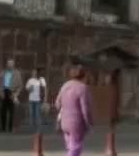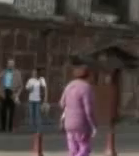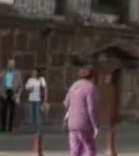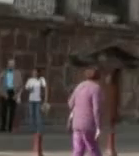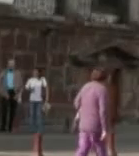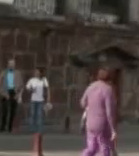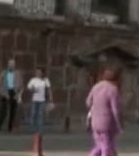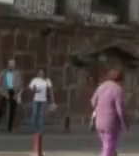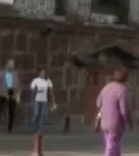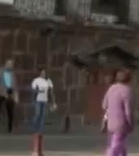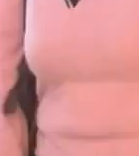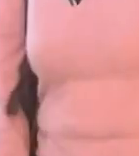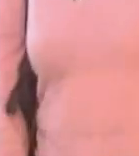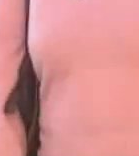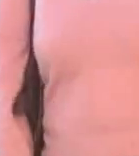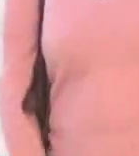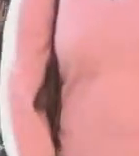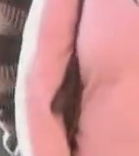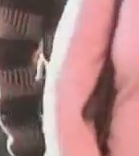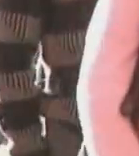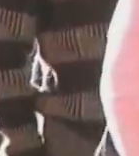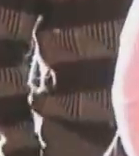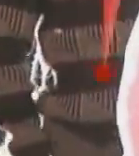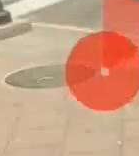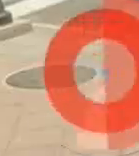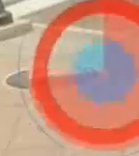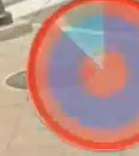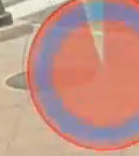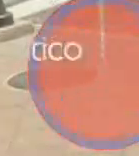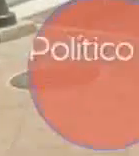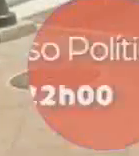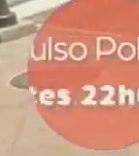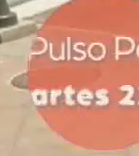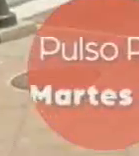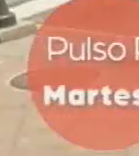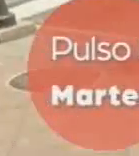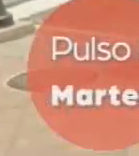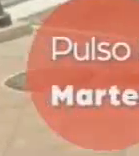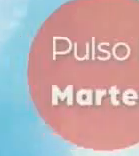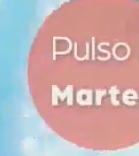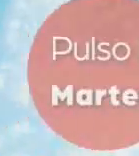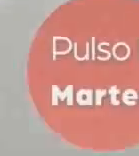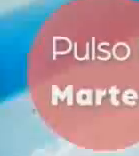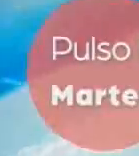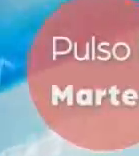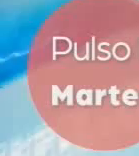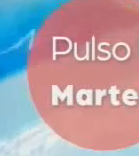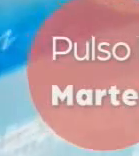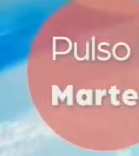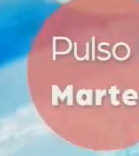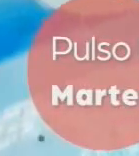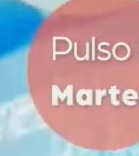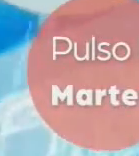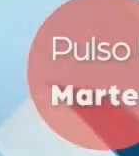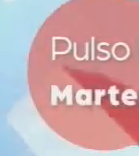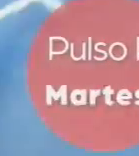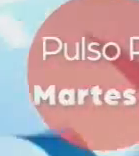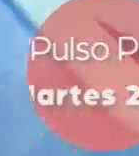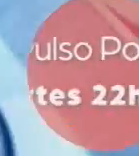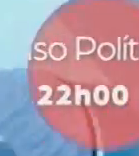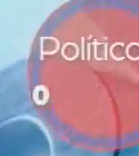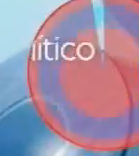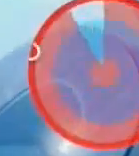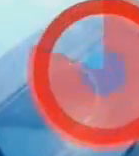la gobernabilidad en el país y las perspectivas frente a la actual recesión económica. Pulso Político, este martes,